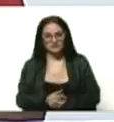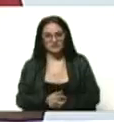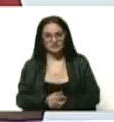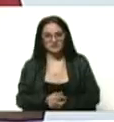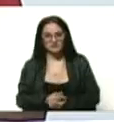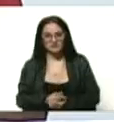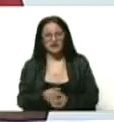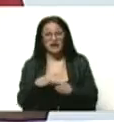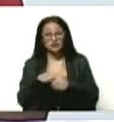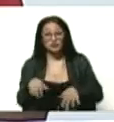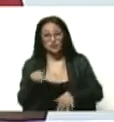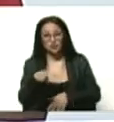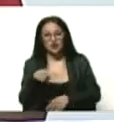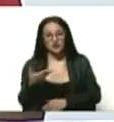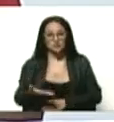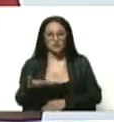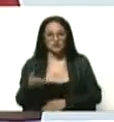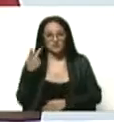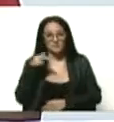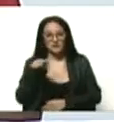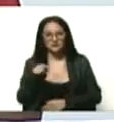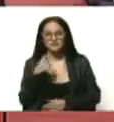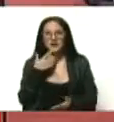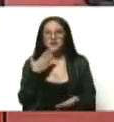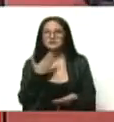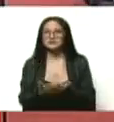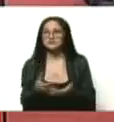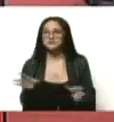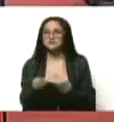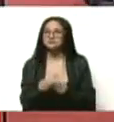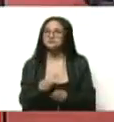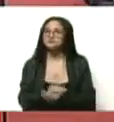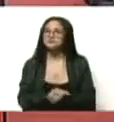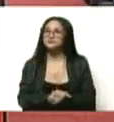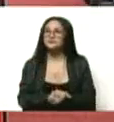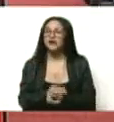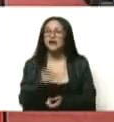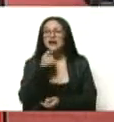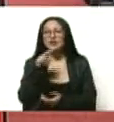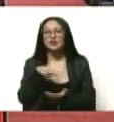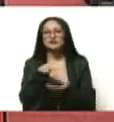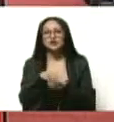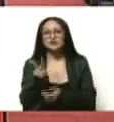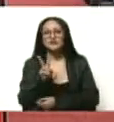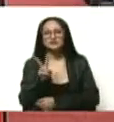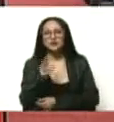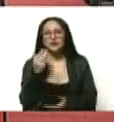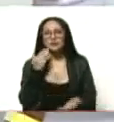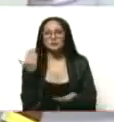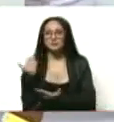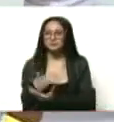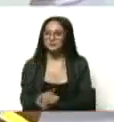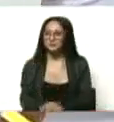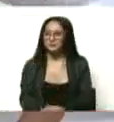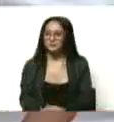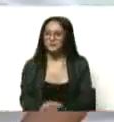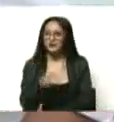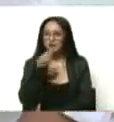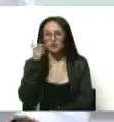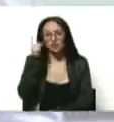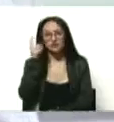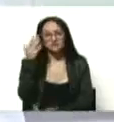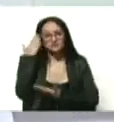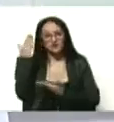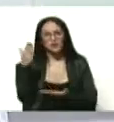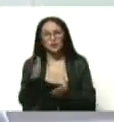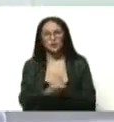estructura es fundamental para eso. Gracias. Por Radio Nacional de Venezuela, Hugo Guanipa. Buenos días, saludo a toda la